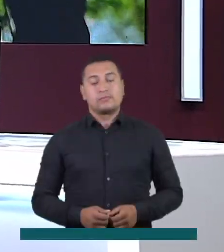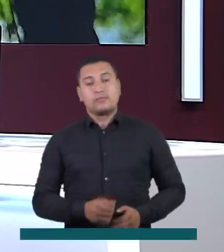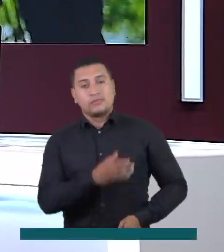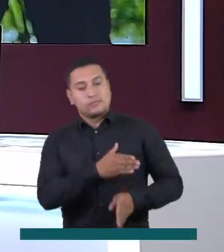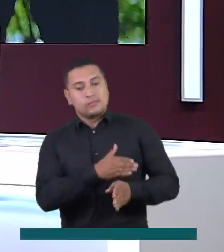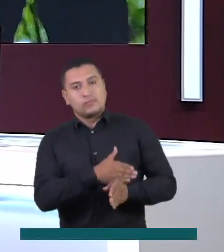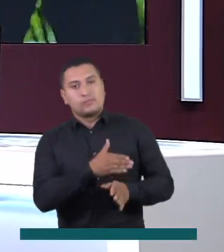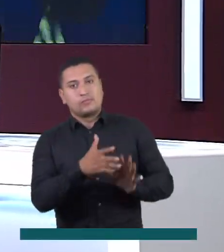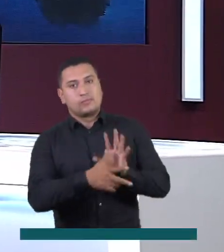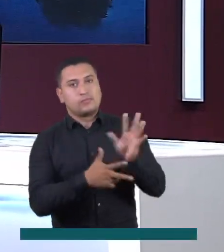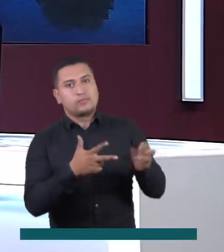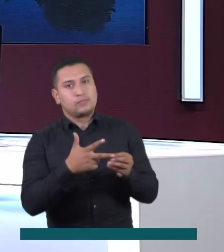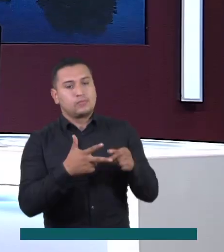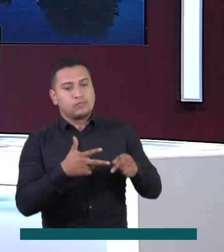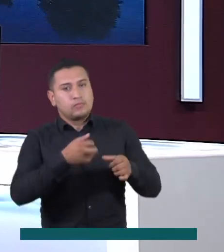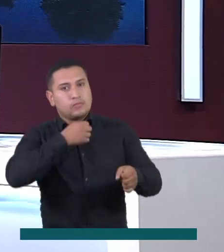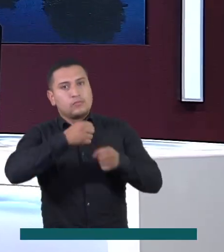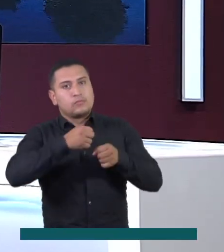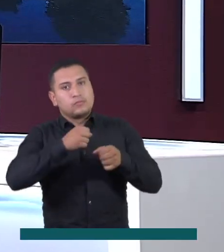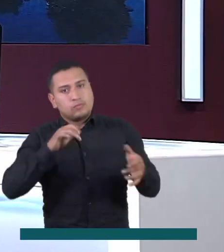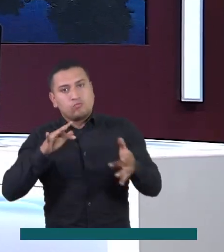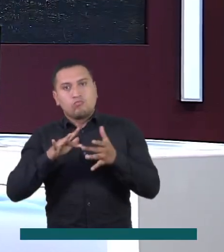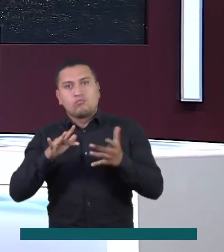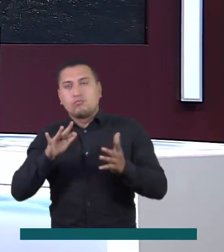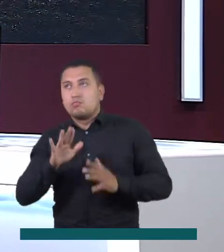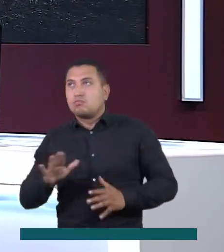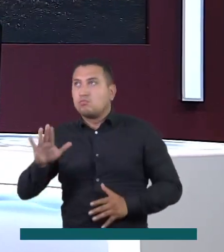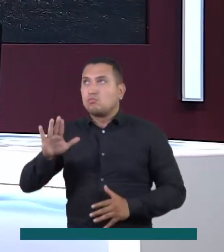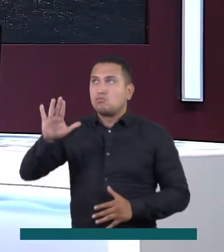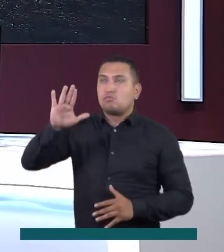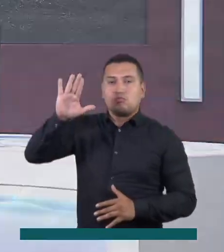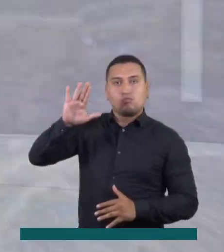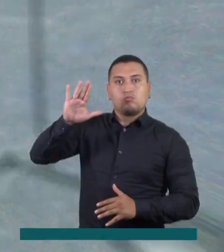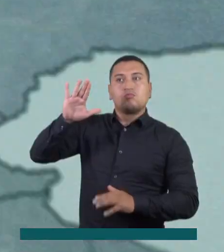Continuamos en Enlace 13, el informativo que une a nuestras regiones.